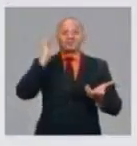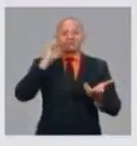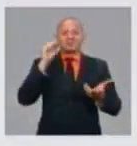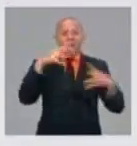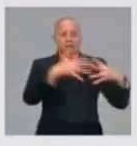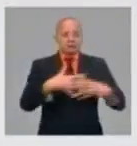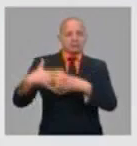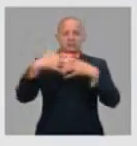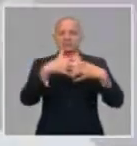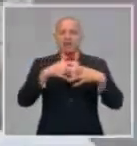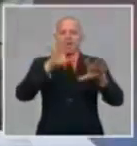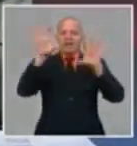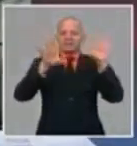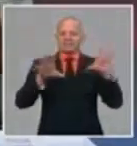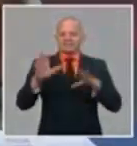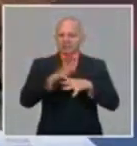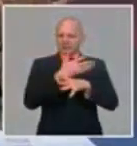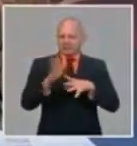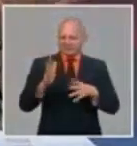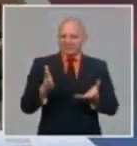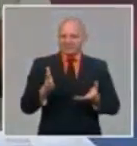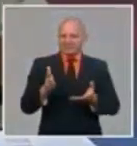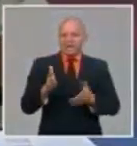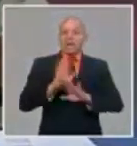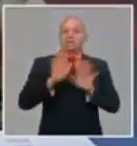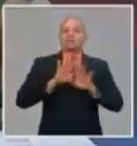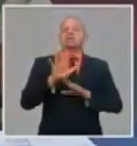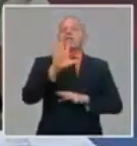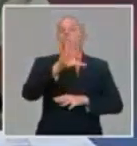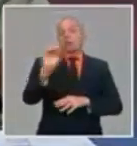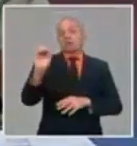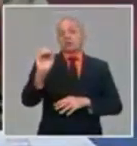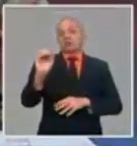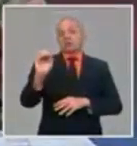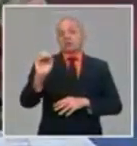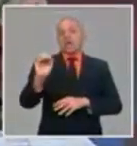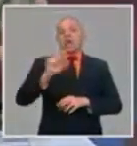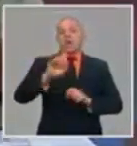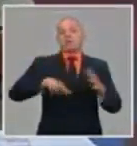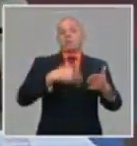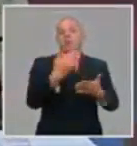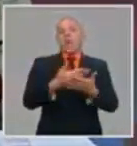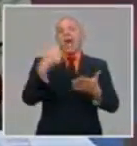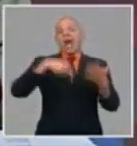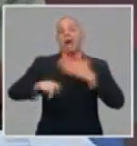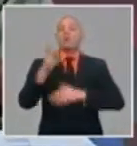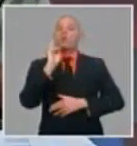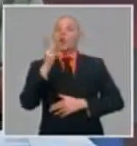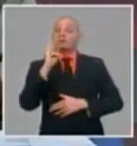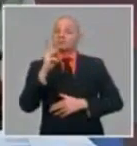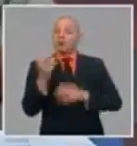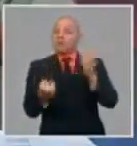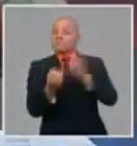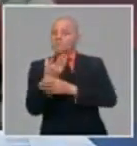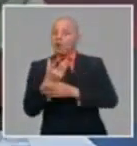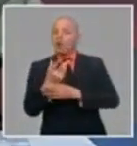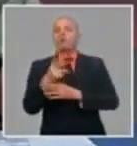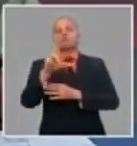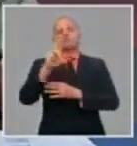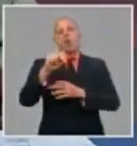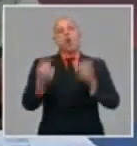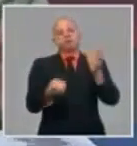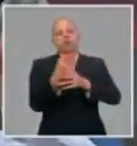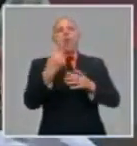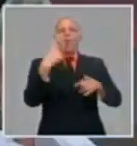brevemente. Significaría que el Distrito de Columbia tendría un estado, sería un estado que tendría derecho a dos senadores, que es